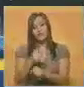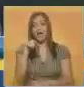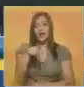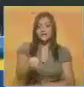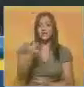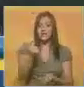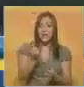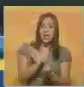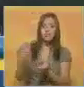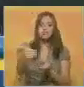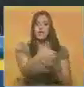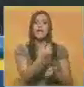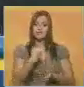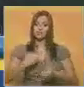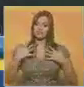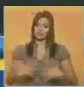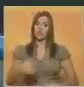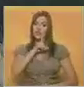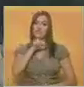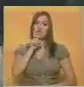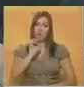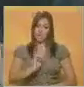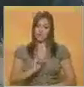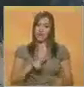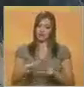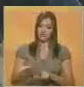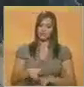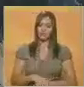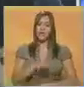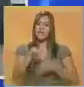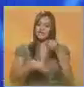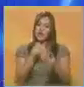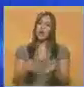para este botellazo estarán debidamente identificados. Con esta información regresamos nuevamente al estudio.